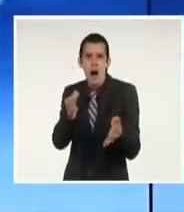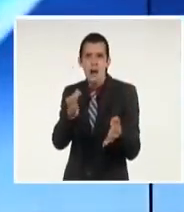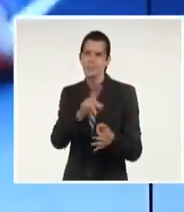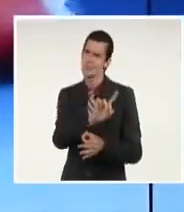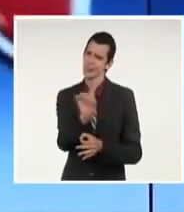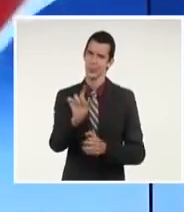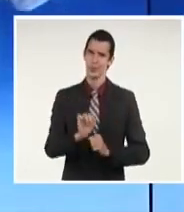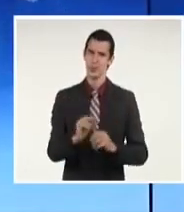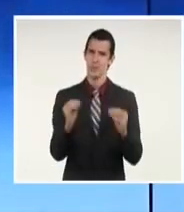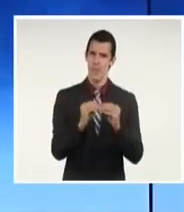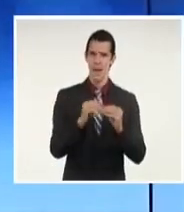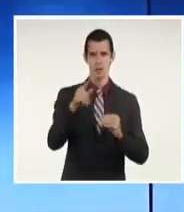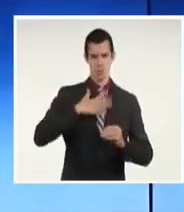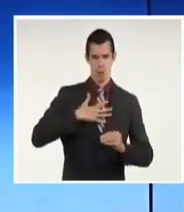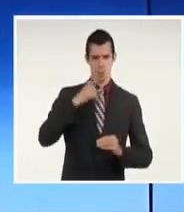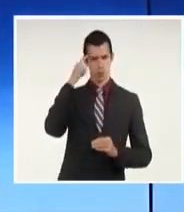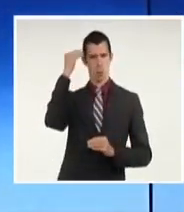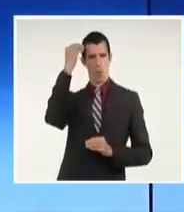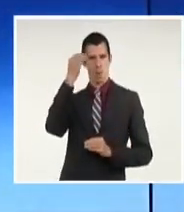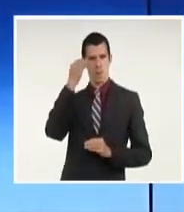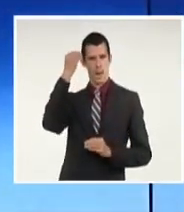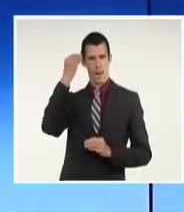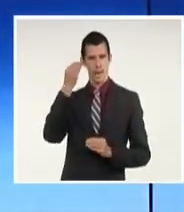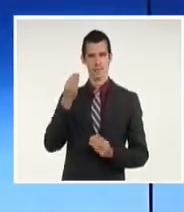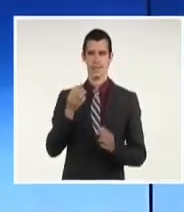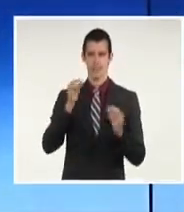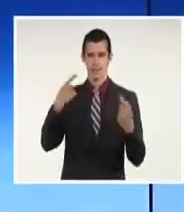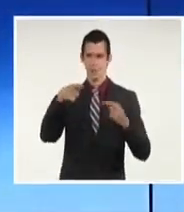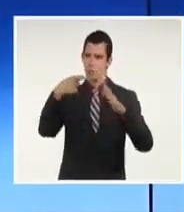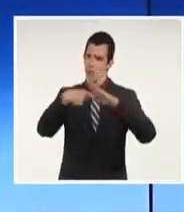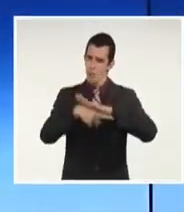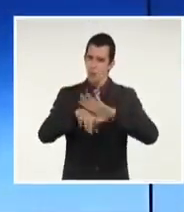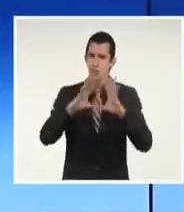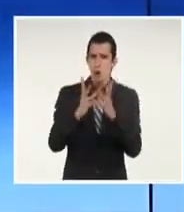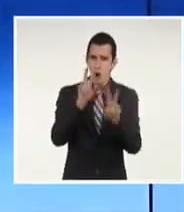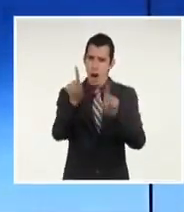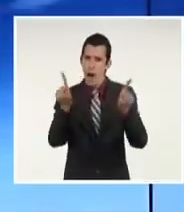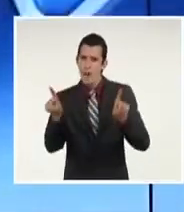lectura a primera vista. Vaya siempre más allá, vaya siempre en profundidad.